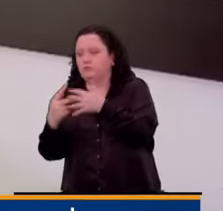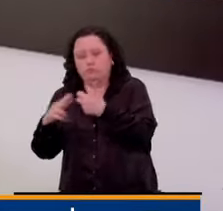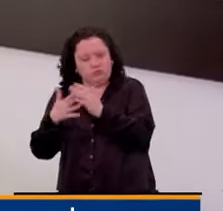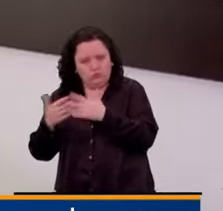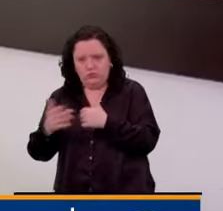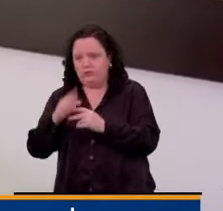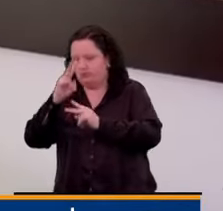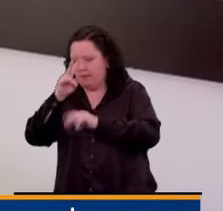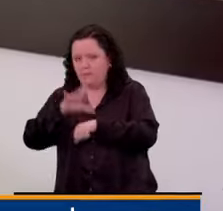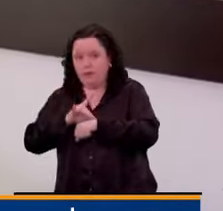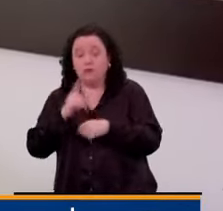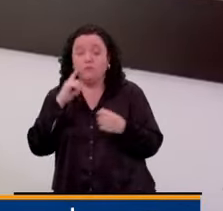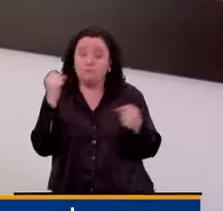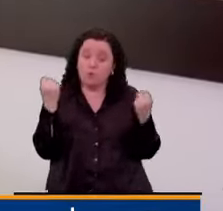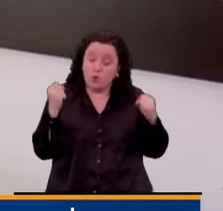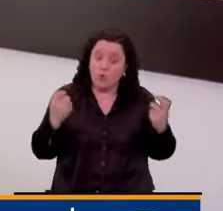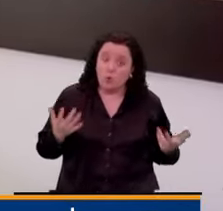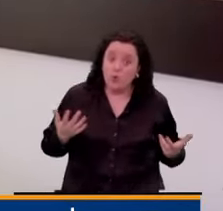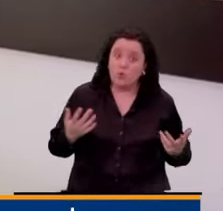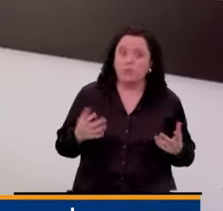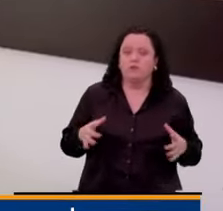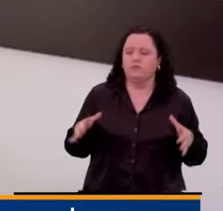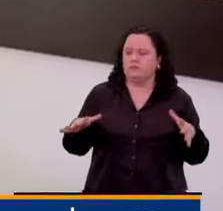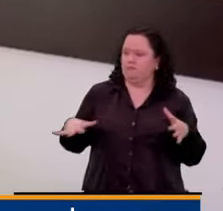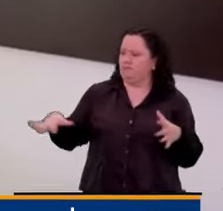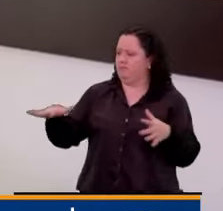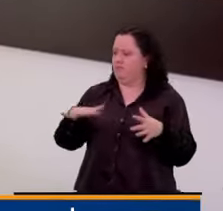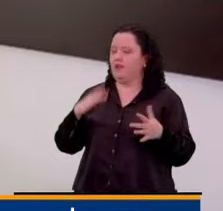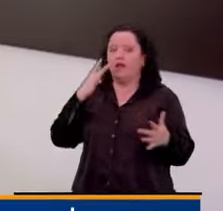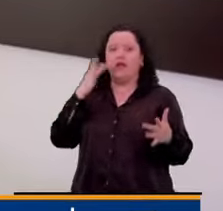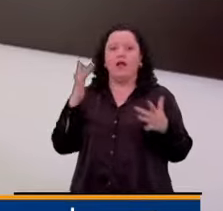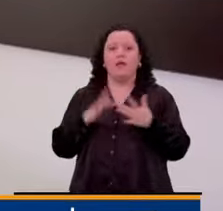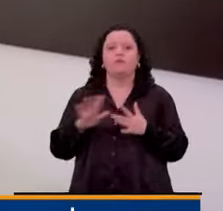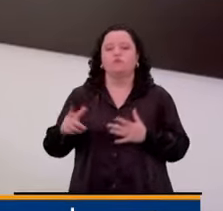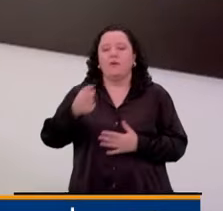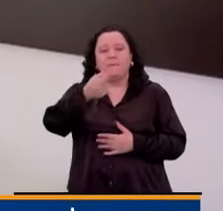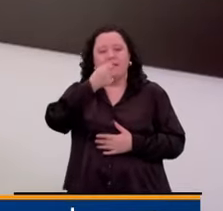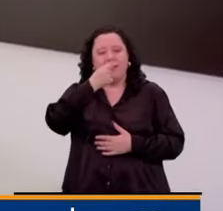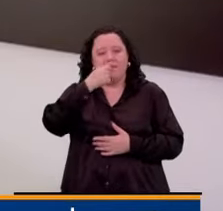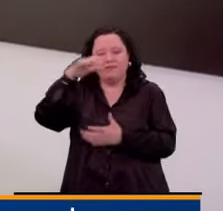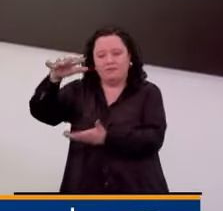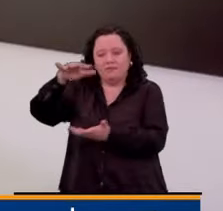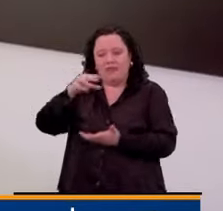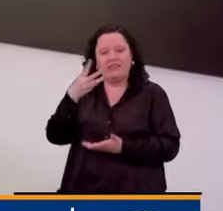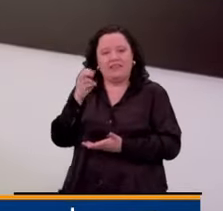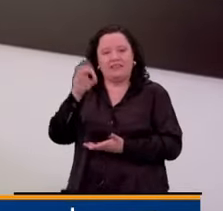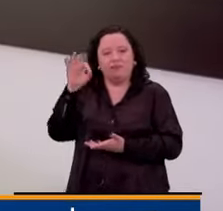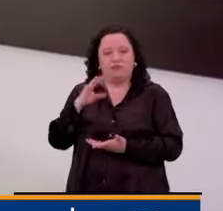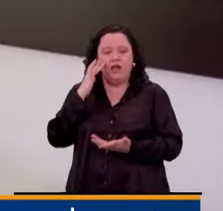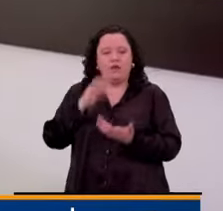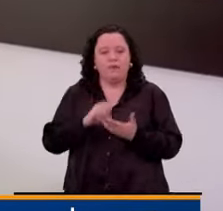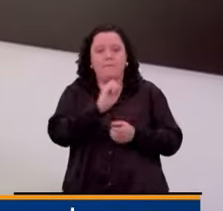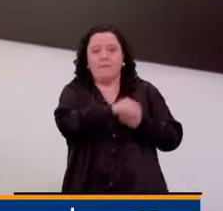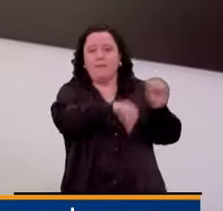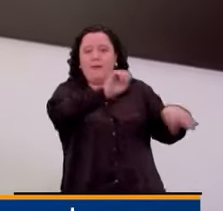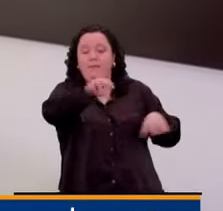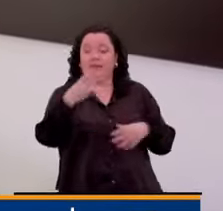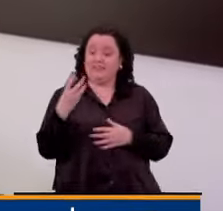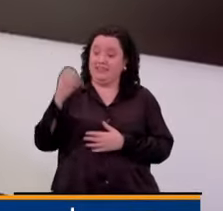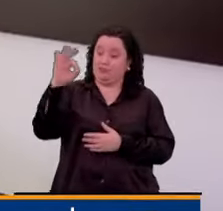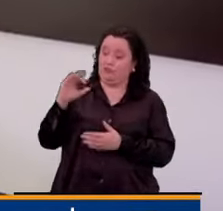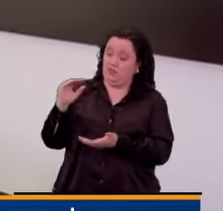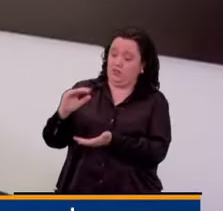preocupación encontramos que aproximadamente el 30% de las cargas de medicamento que deben llegar a estos centros de acopio no han podido